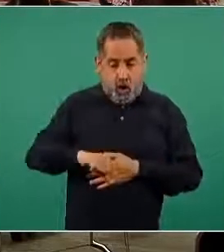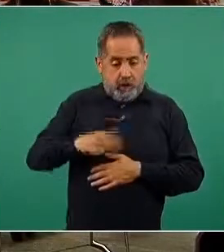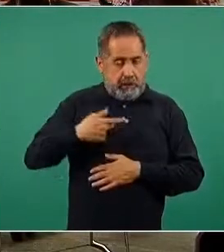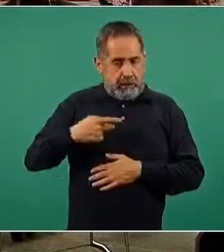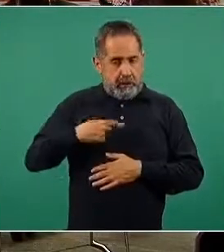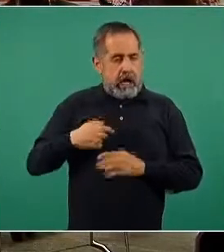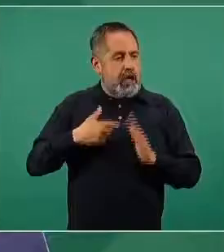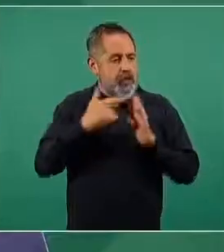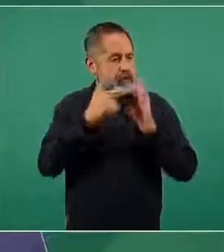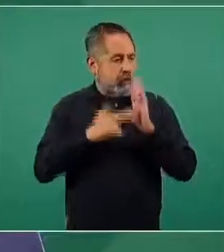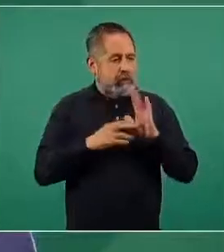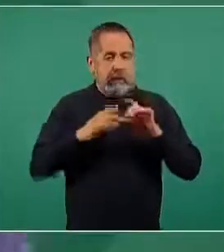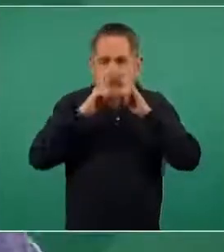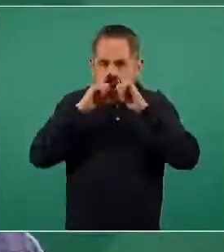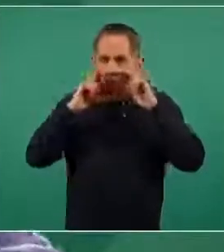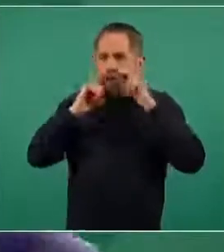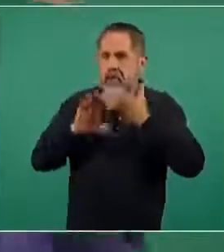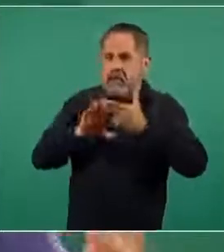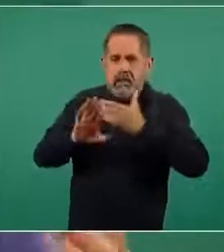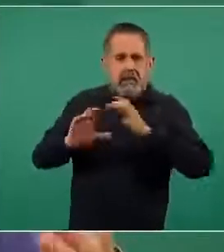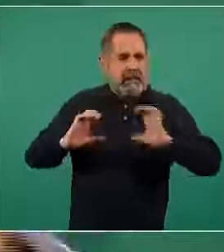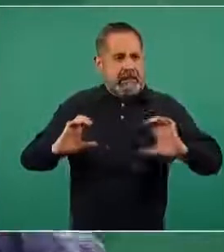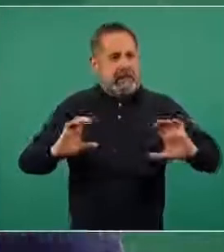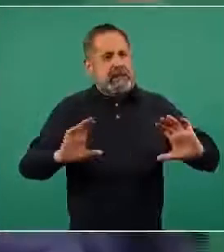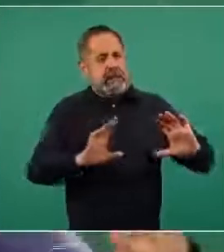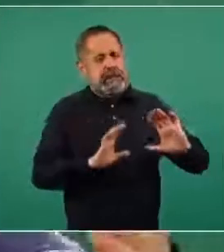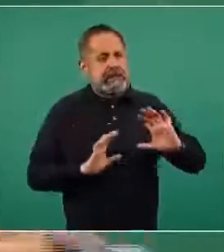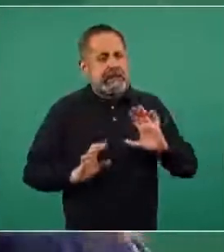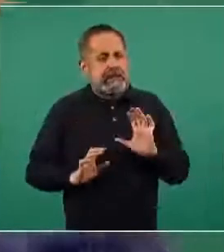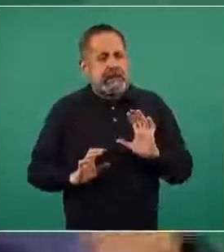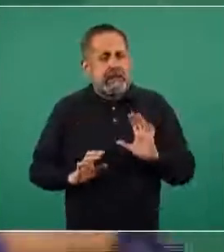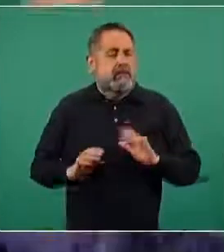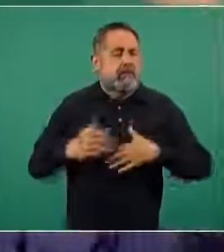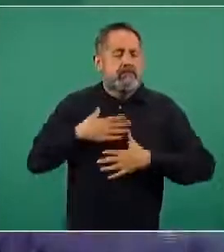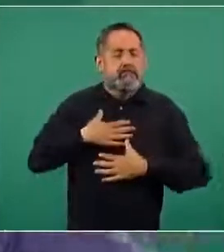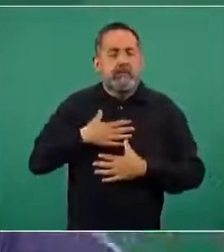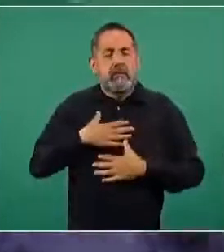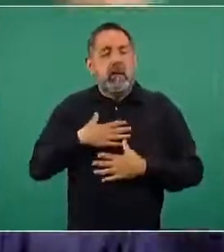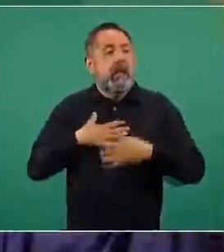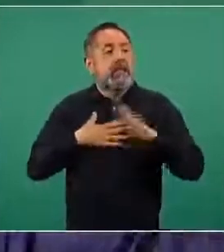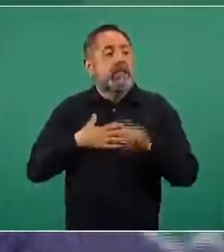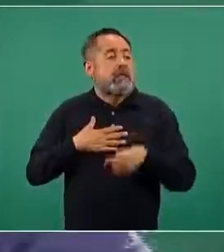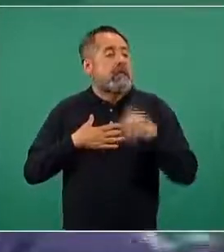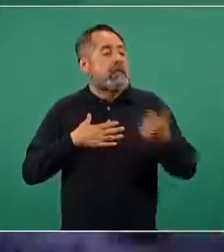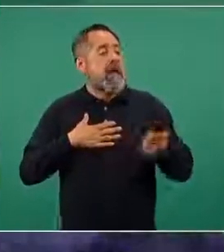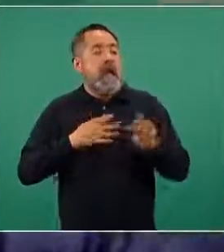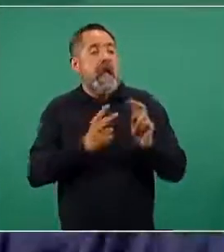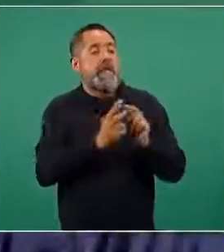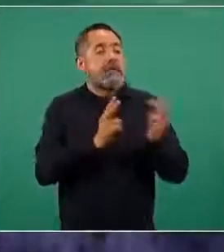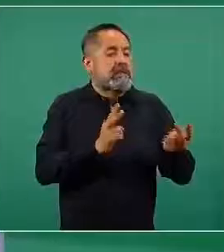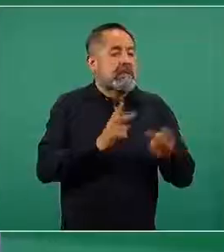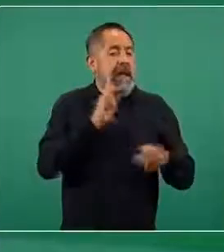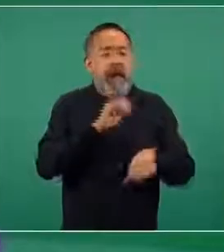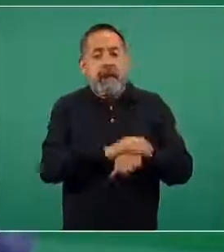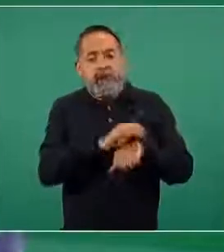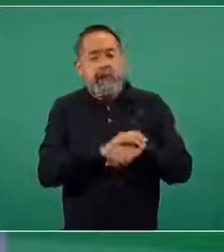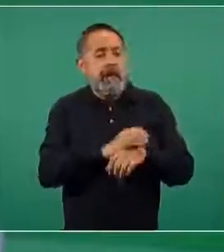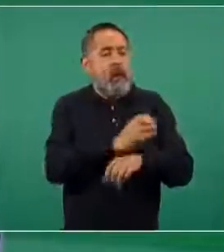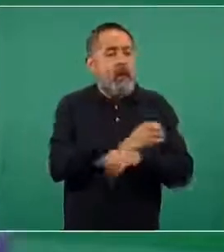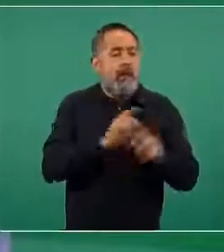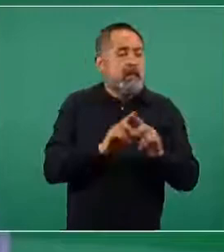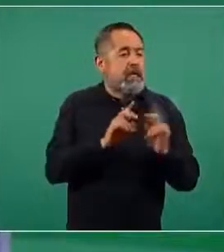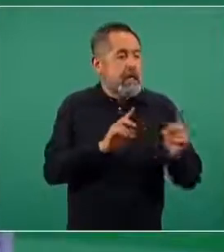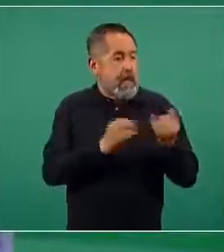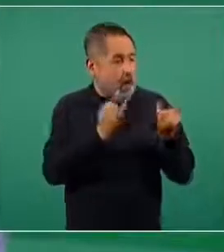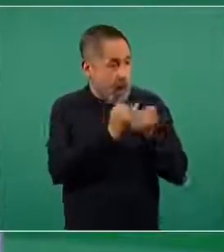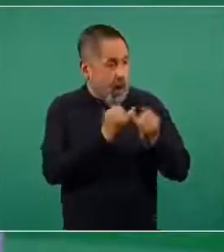medidas de seguridad sanitaria y que su amiga, vecina, compañera, quien sea que esté en su alrededor, haga